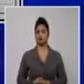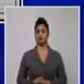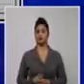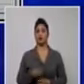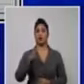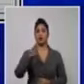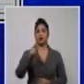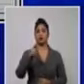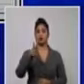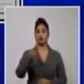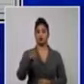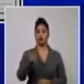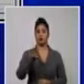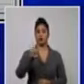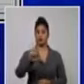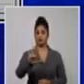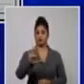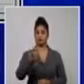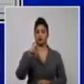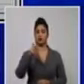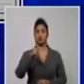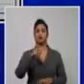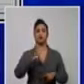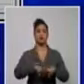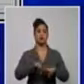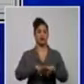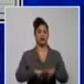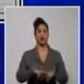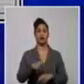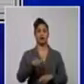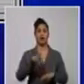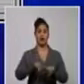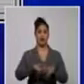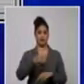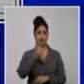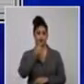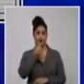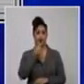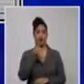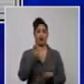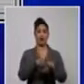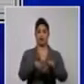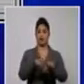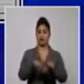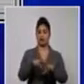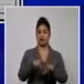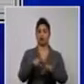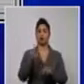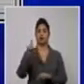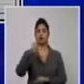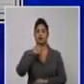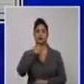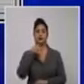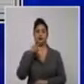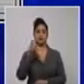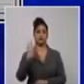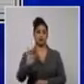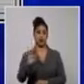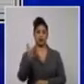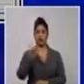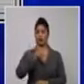312,45. Centro Habana, Habana Vieja, Regla, Cerro, Cotorro, todos los municipios realmente con